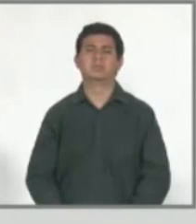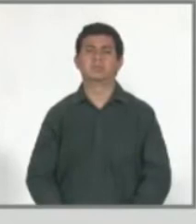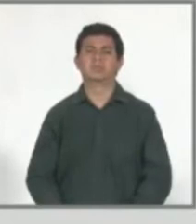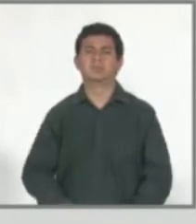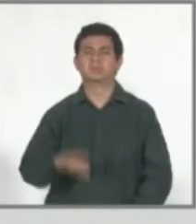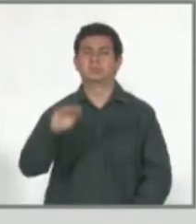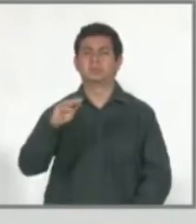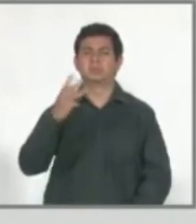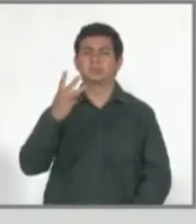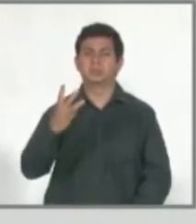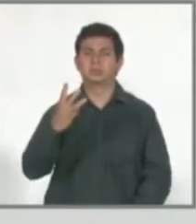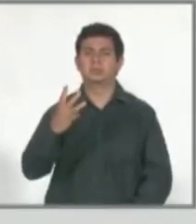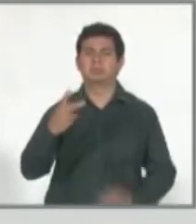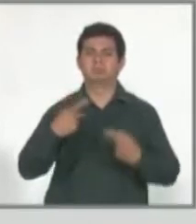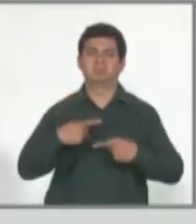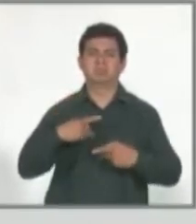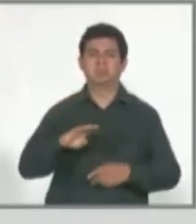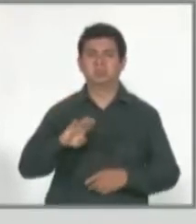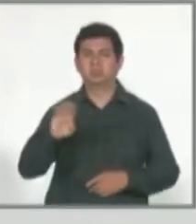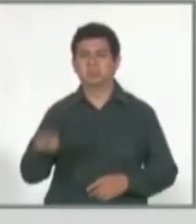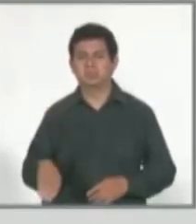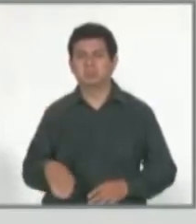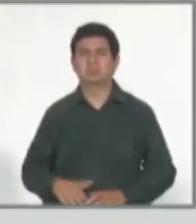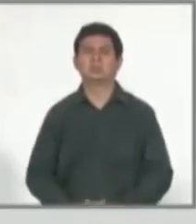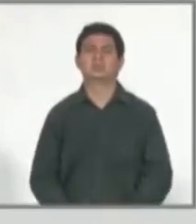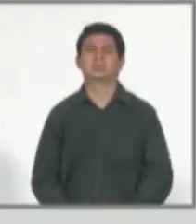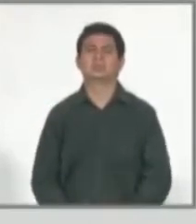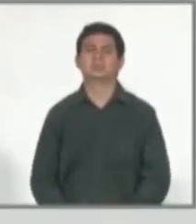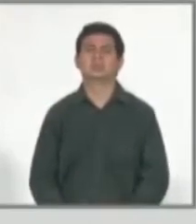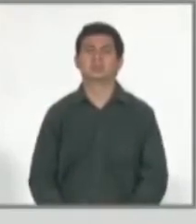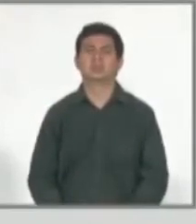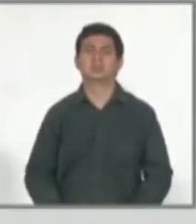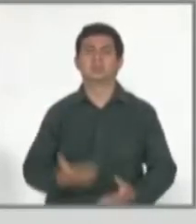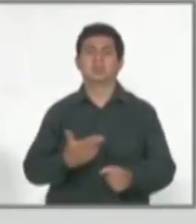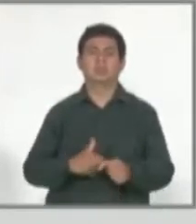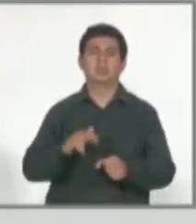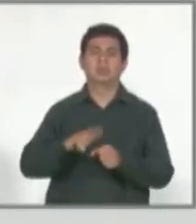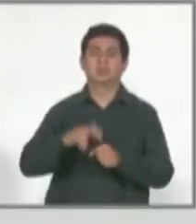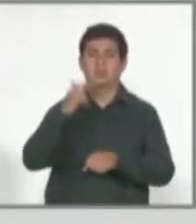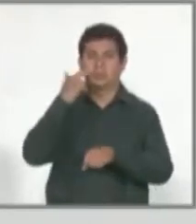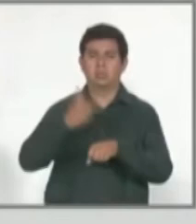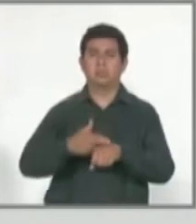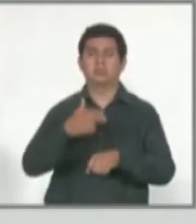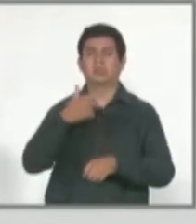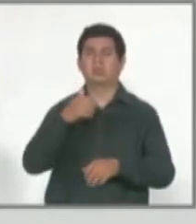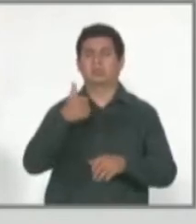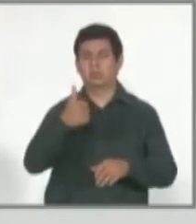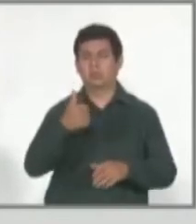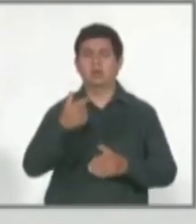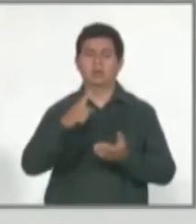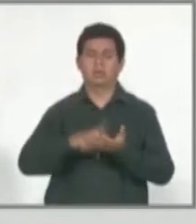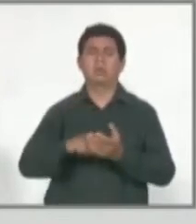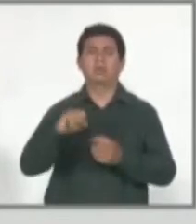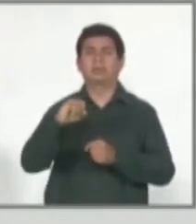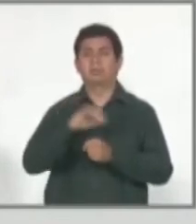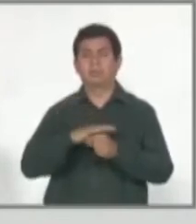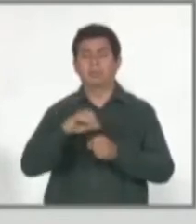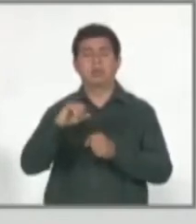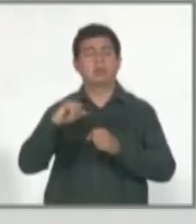93 de funciones y en jurisdicción sanitaria número seis sierra